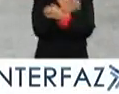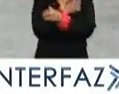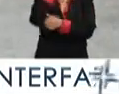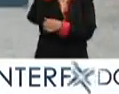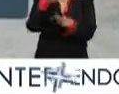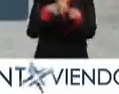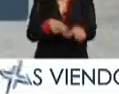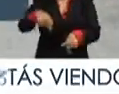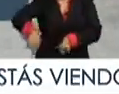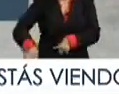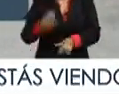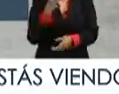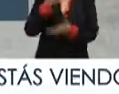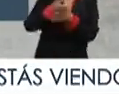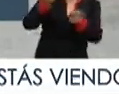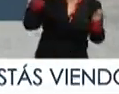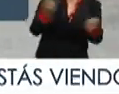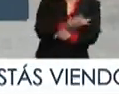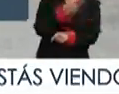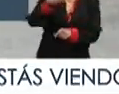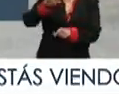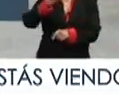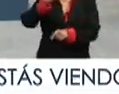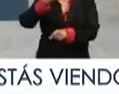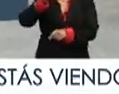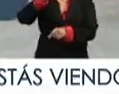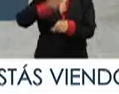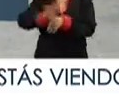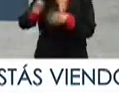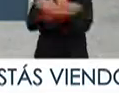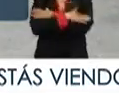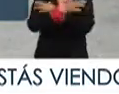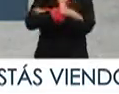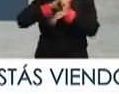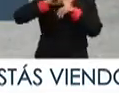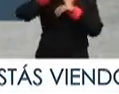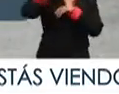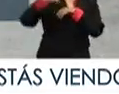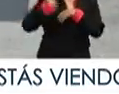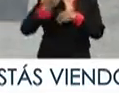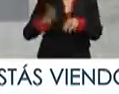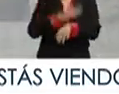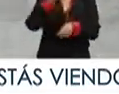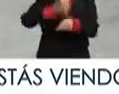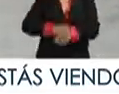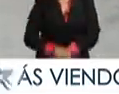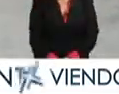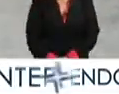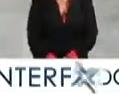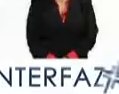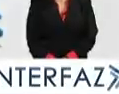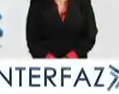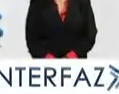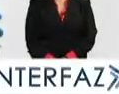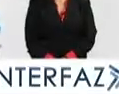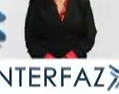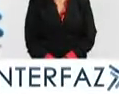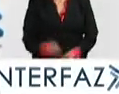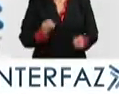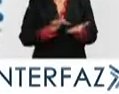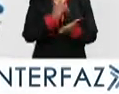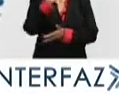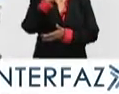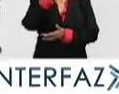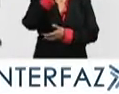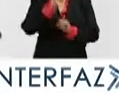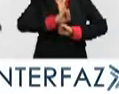México. Seguimos aquí en el frente de batalla desde Sao Paulo, Brasil. Un abrazo a la distancia y que tengan un excelente día. Muchas